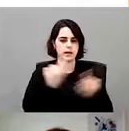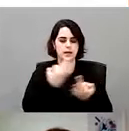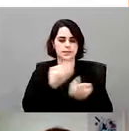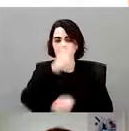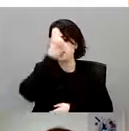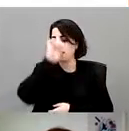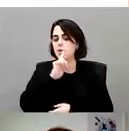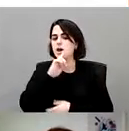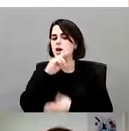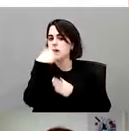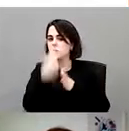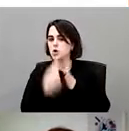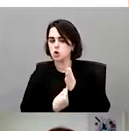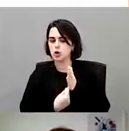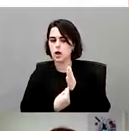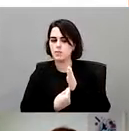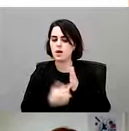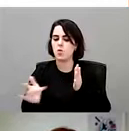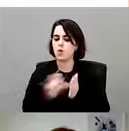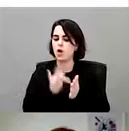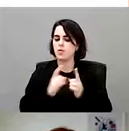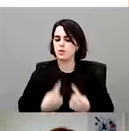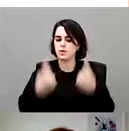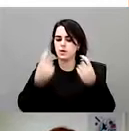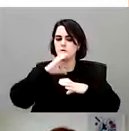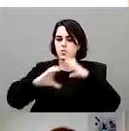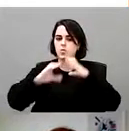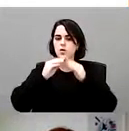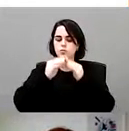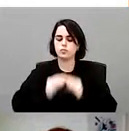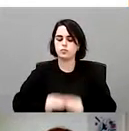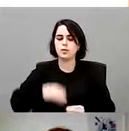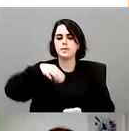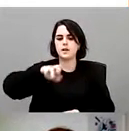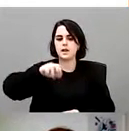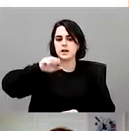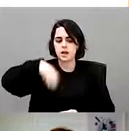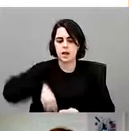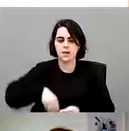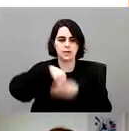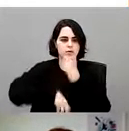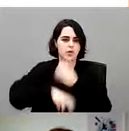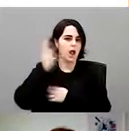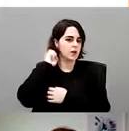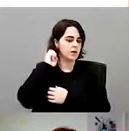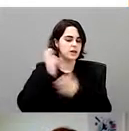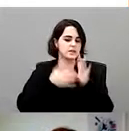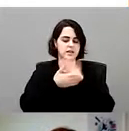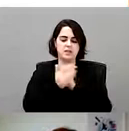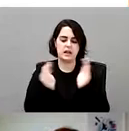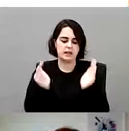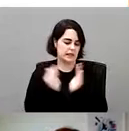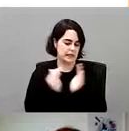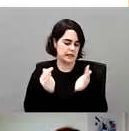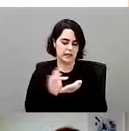imágenes y pictogramas. Su primer cuaderno de comunicación se lo realizó Miriam, su logopeda de Aspace, y era un cuaderno muy pequeñito con